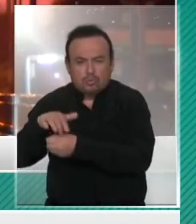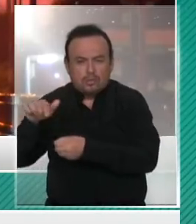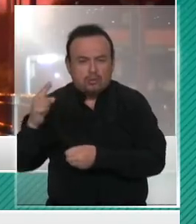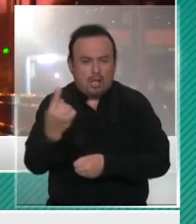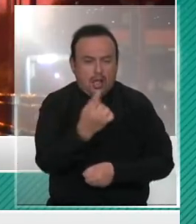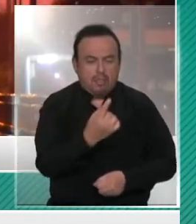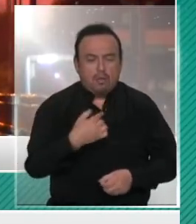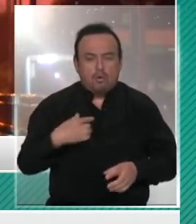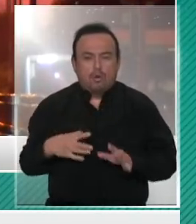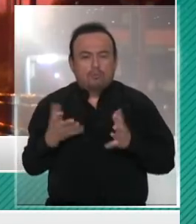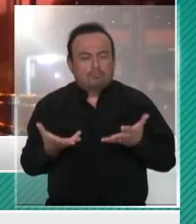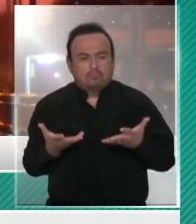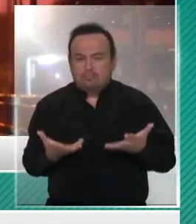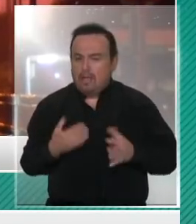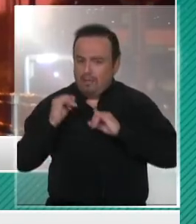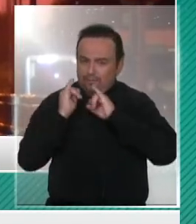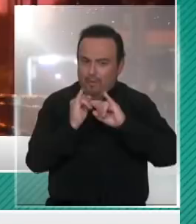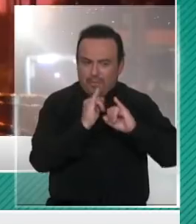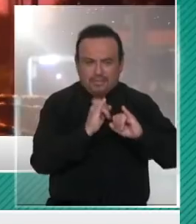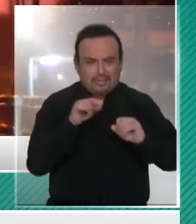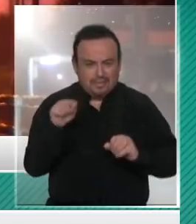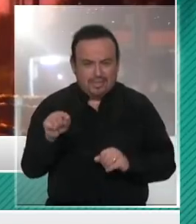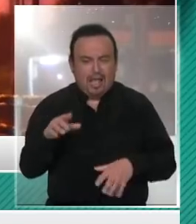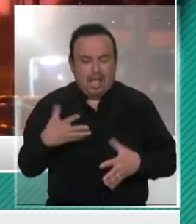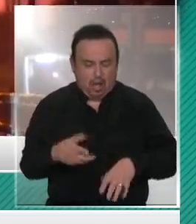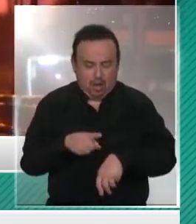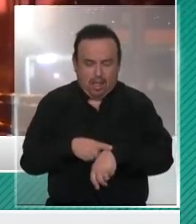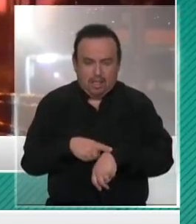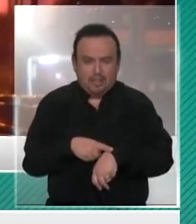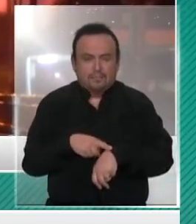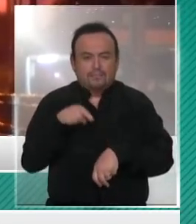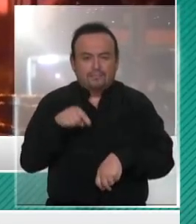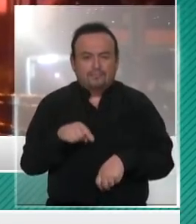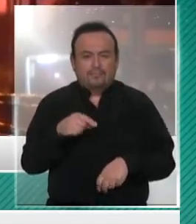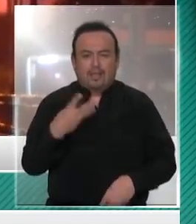Vamos a seguir actualizando, por supuesto, lo que está pasando a esta hora en estas tres comunas.